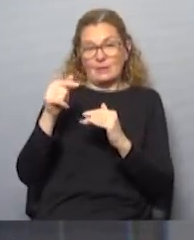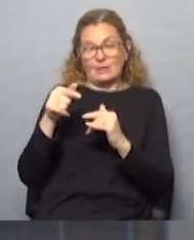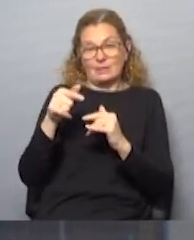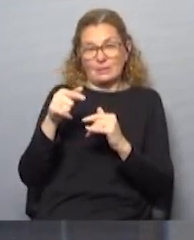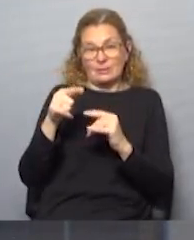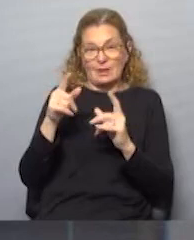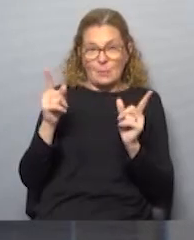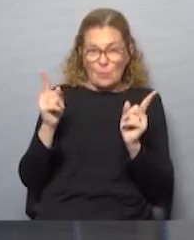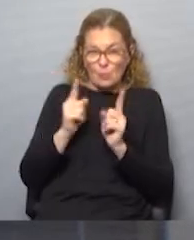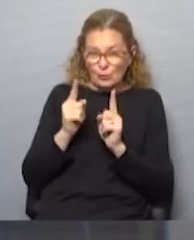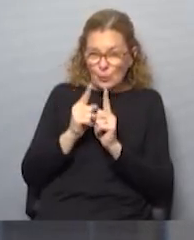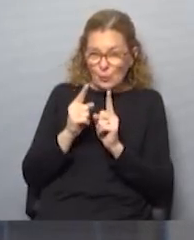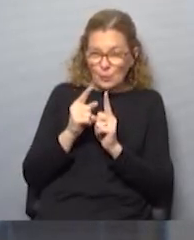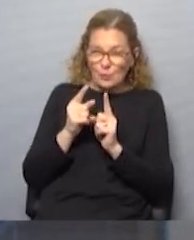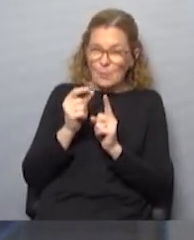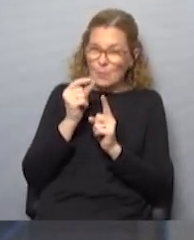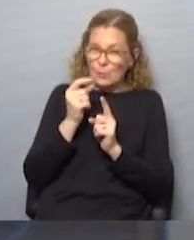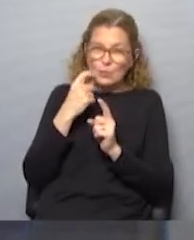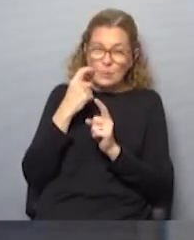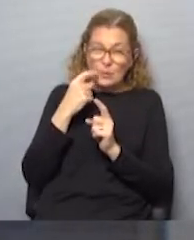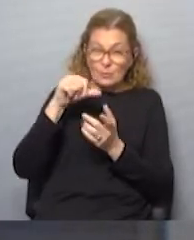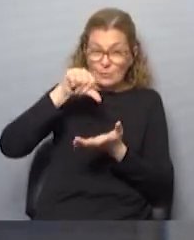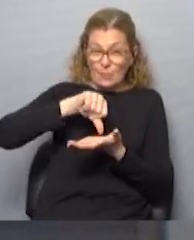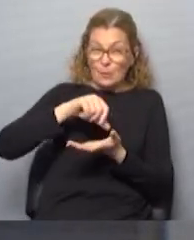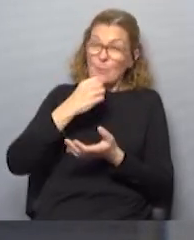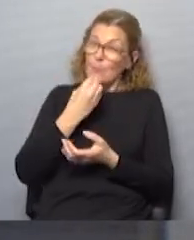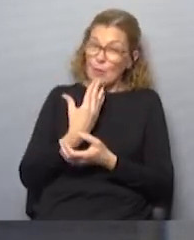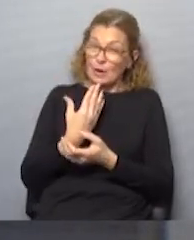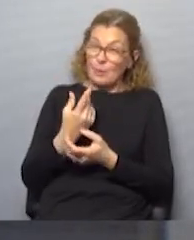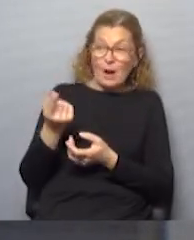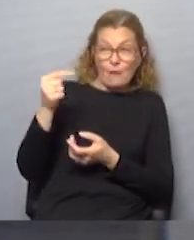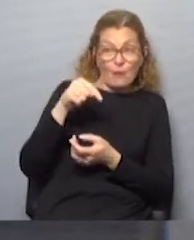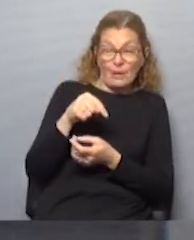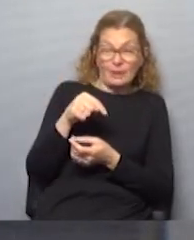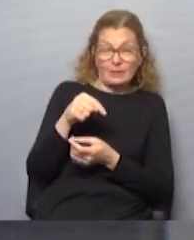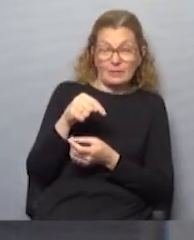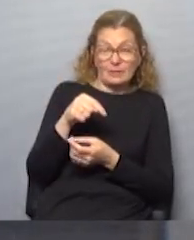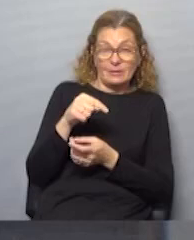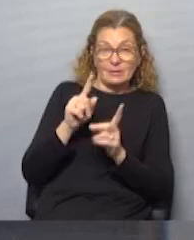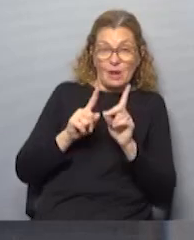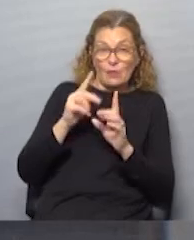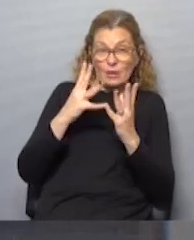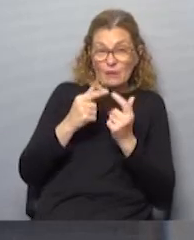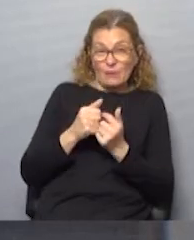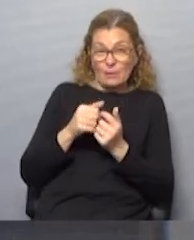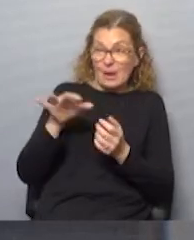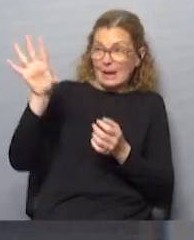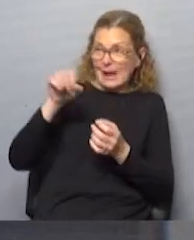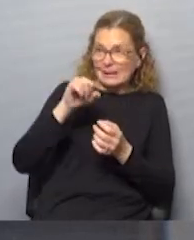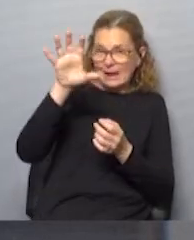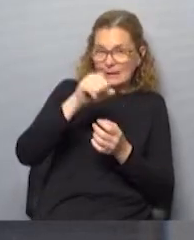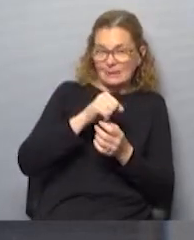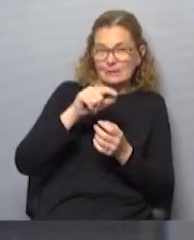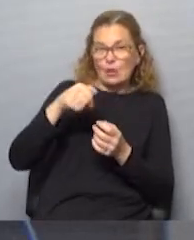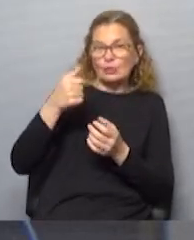muy reducido entonces no no somos un país atractivo para de alguna forma cazar talentos del